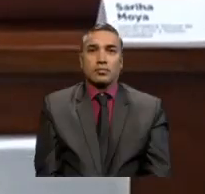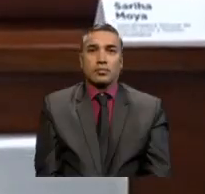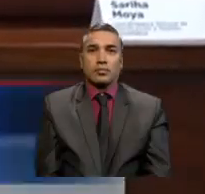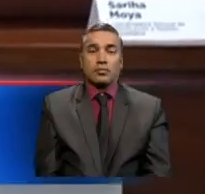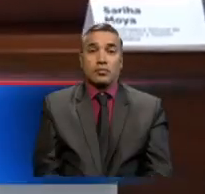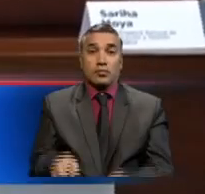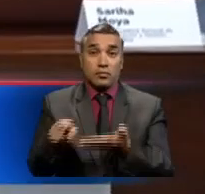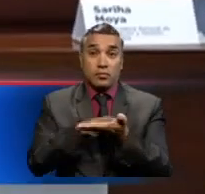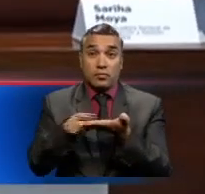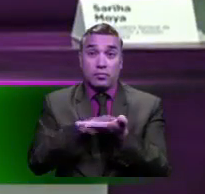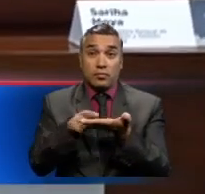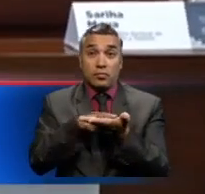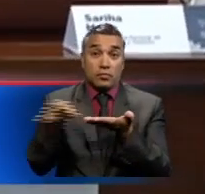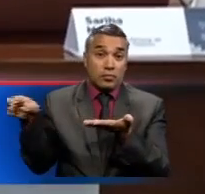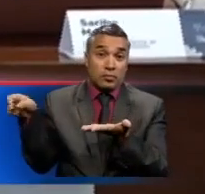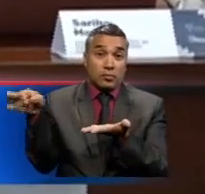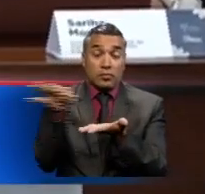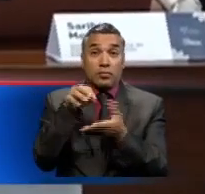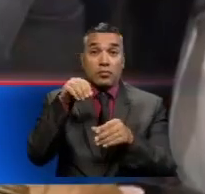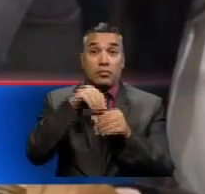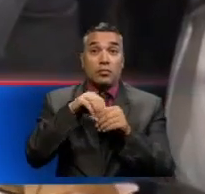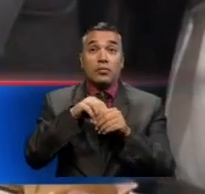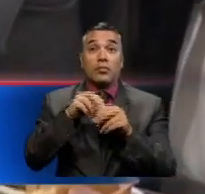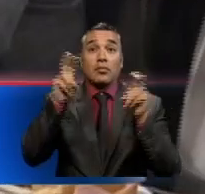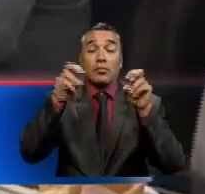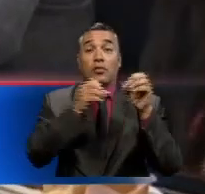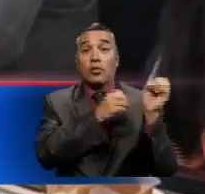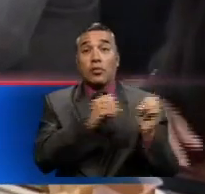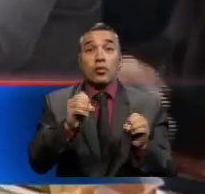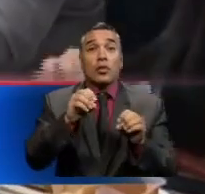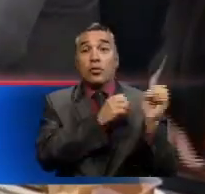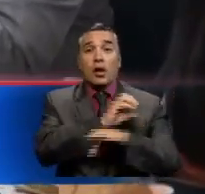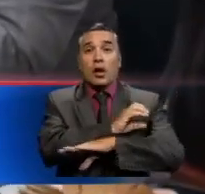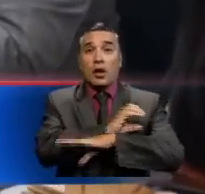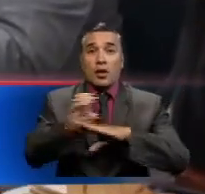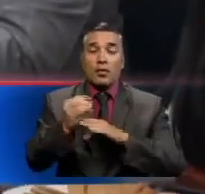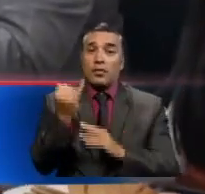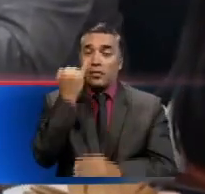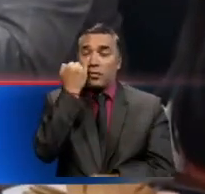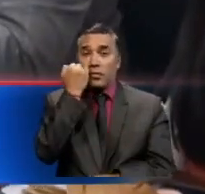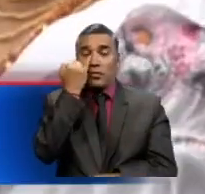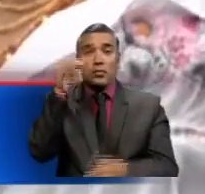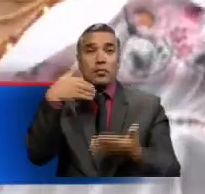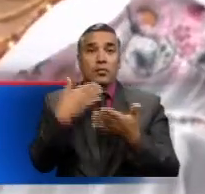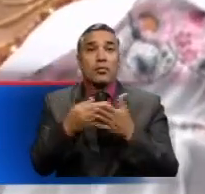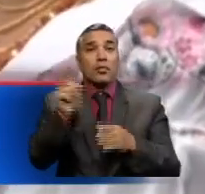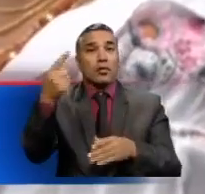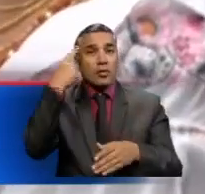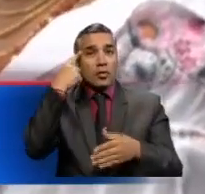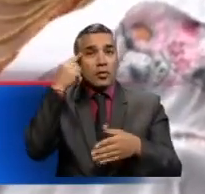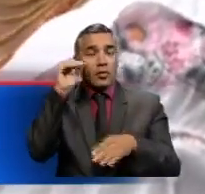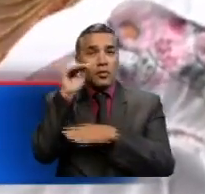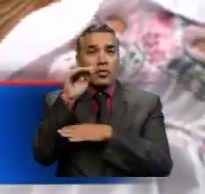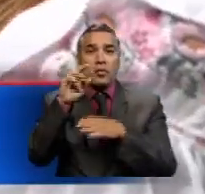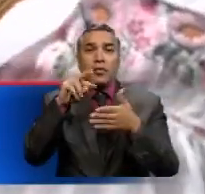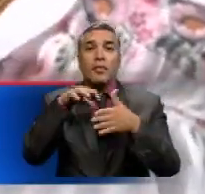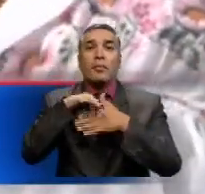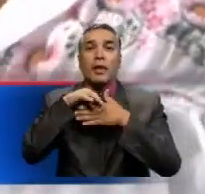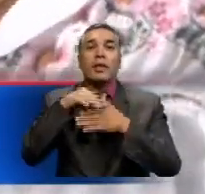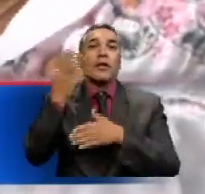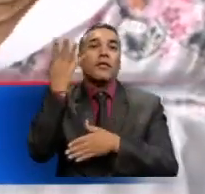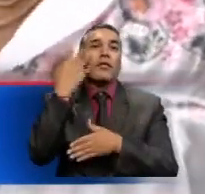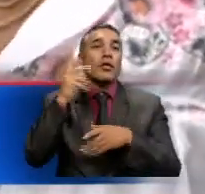La reunión de los representantes de la Confederación Nacional de Organizaciones Campesinas, Indígenas y Negras con el gobierno nacional dejó pendiente una